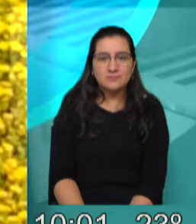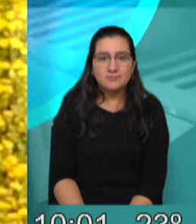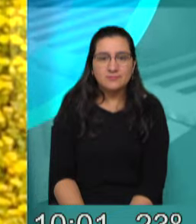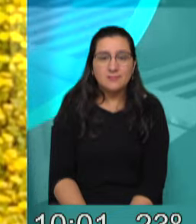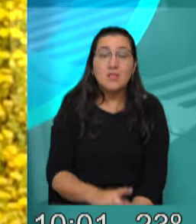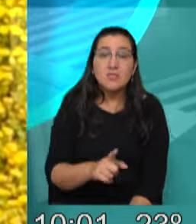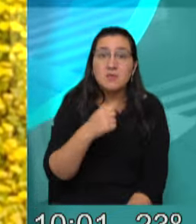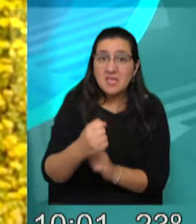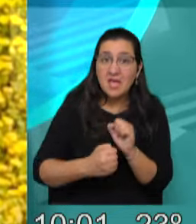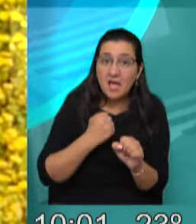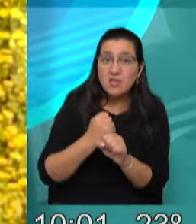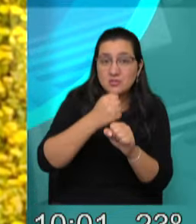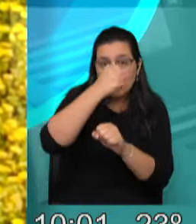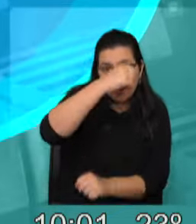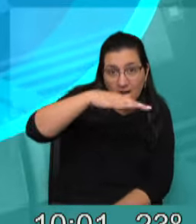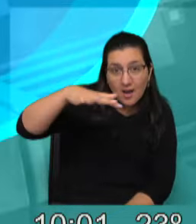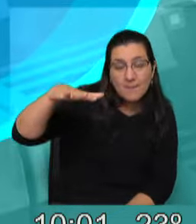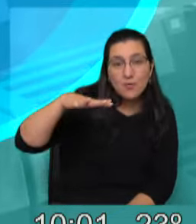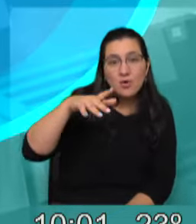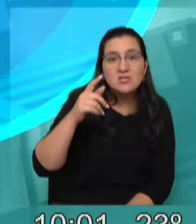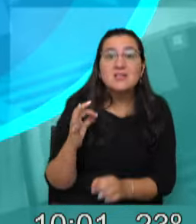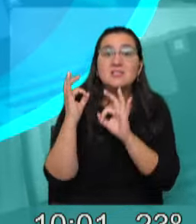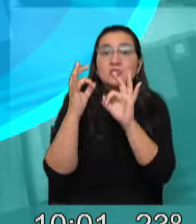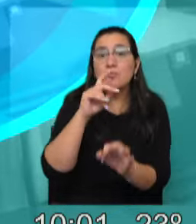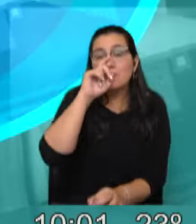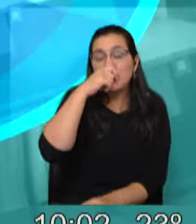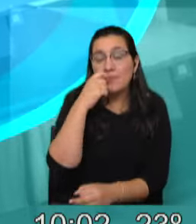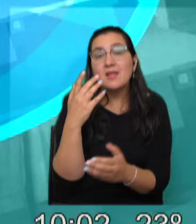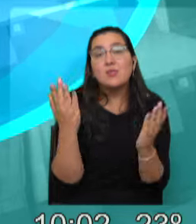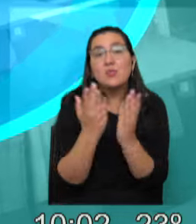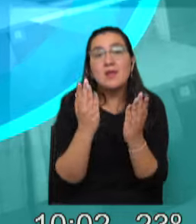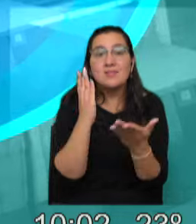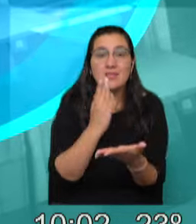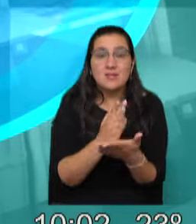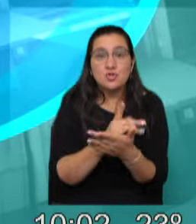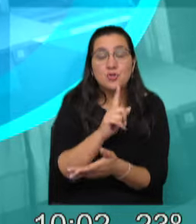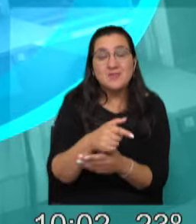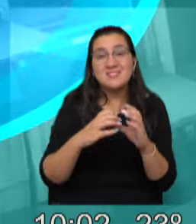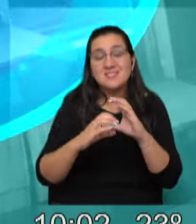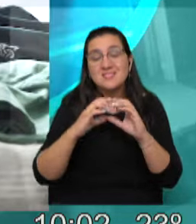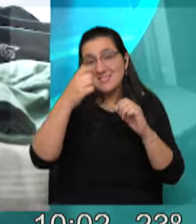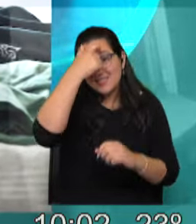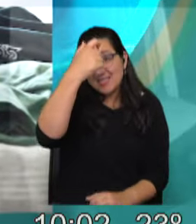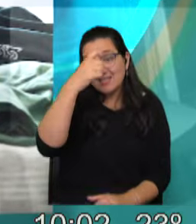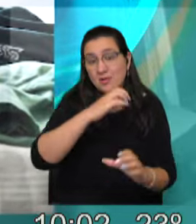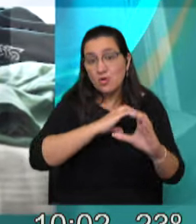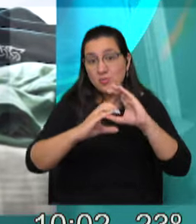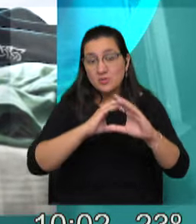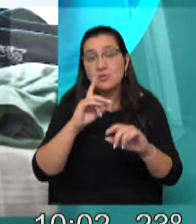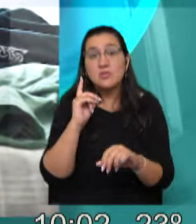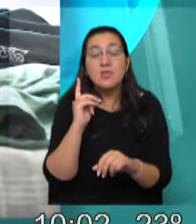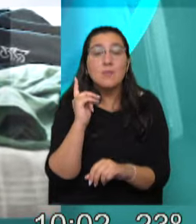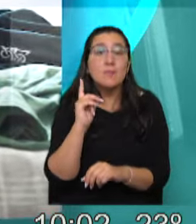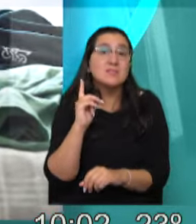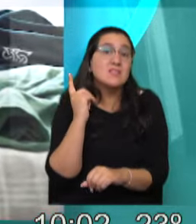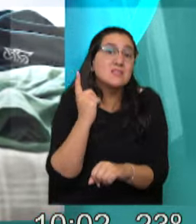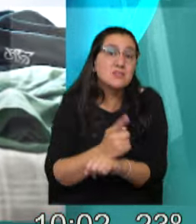Después de algunos años en el campo, Ana llegó a Montevideo para estudiar Derecho, luego Ciencias de la Comunicación, hasta decidirse por la